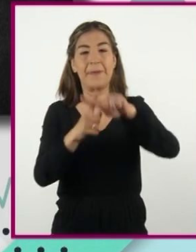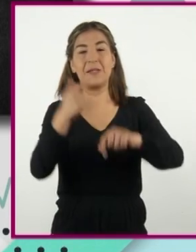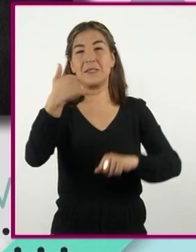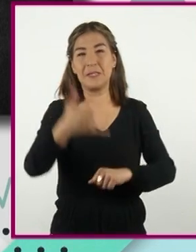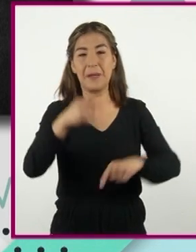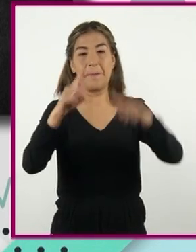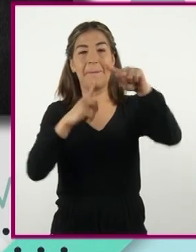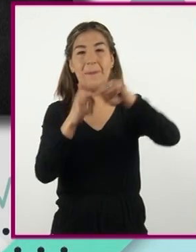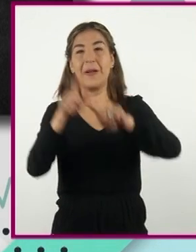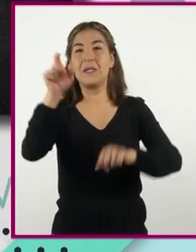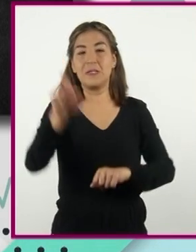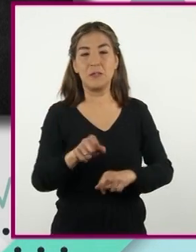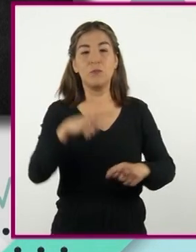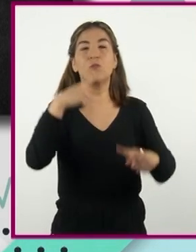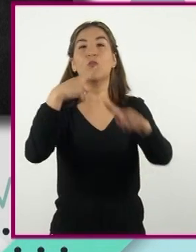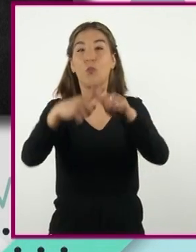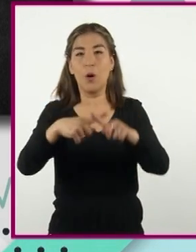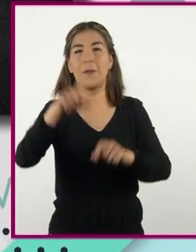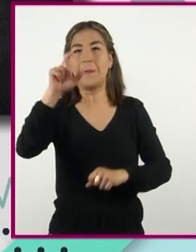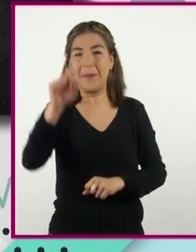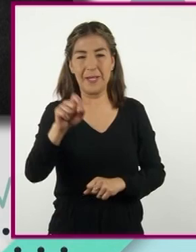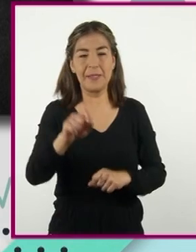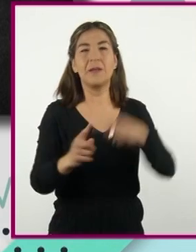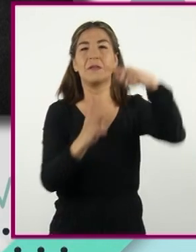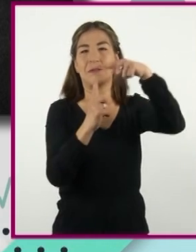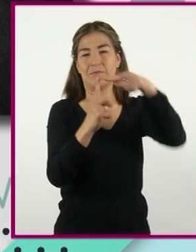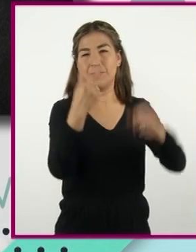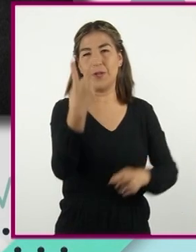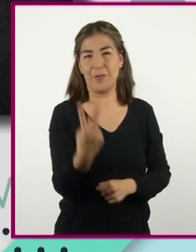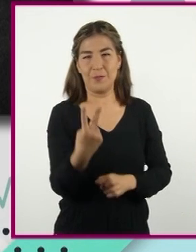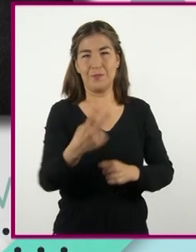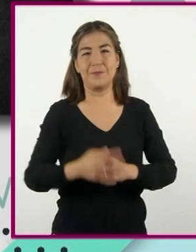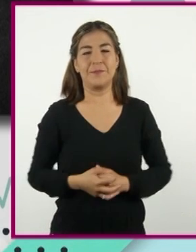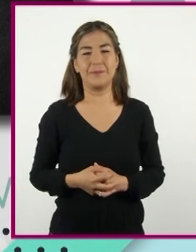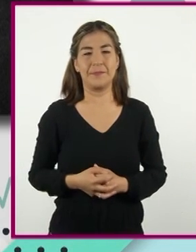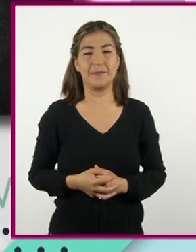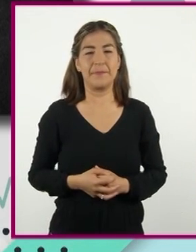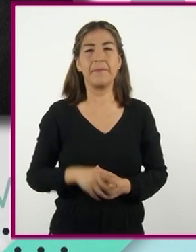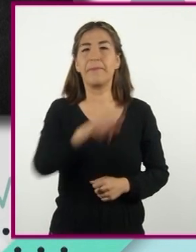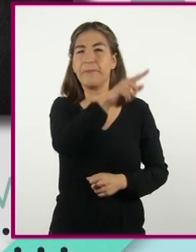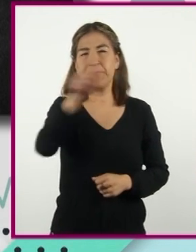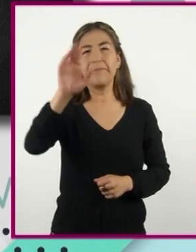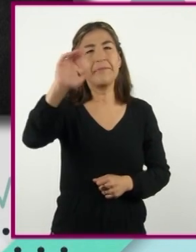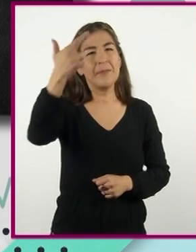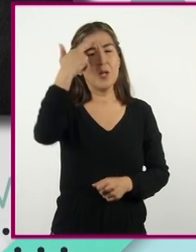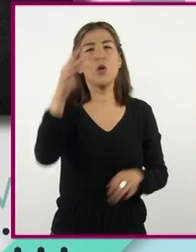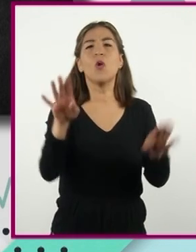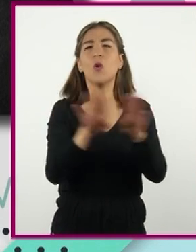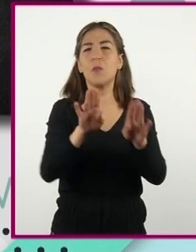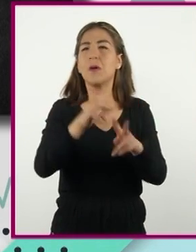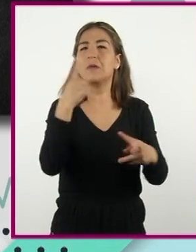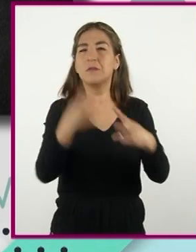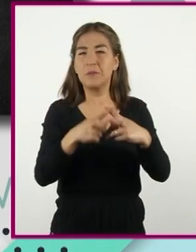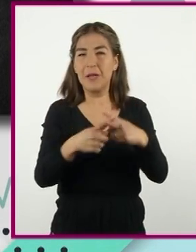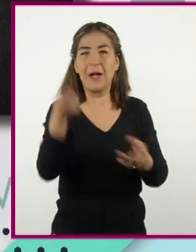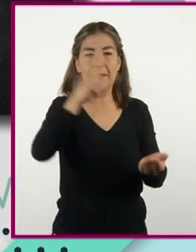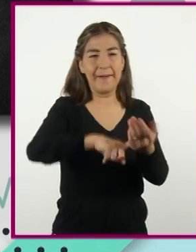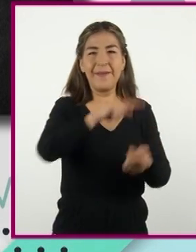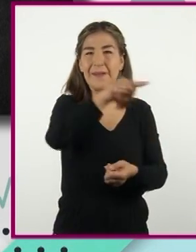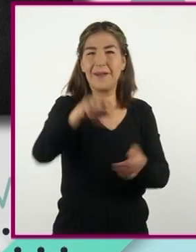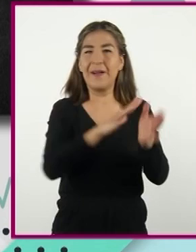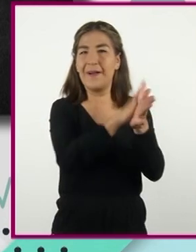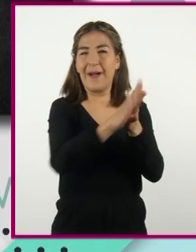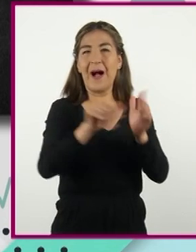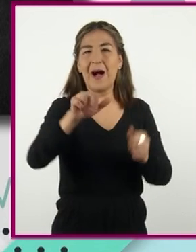x, todo multiplicado por 20 y dividido entre 2. Recuerden que, como estamos calculando un área, el resultado